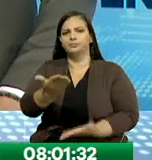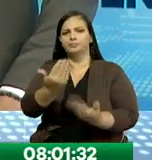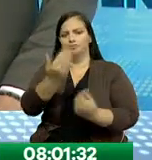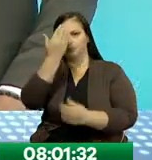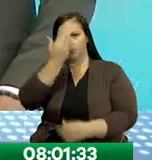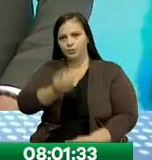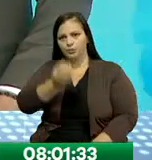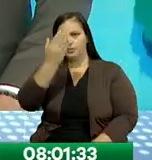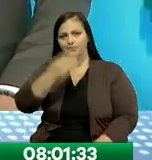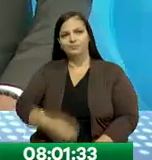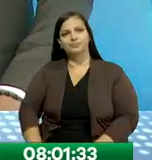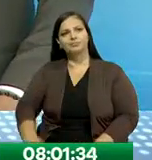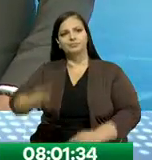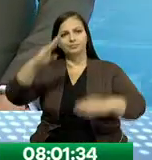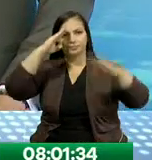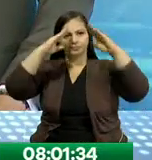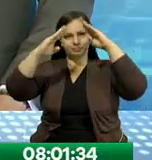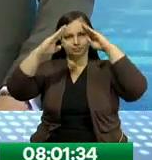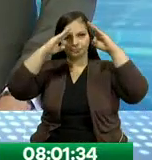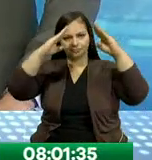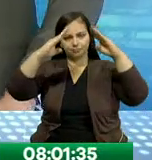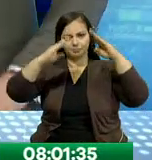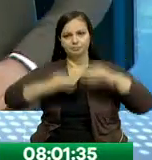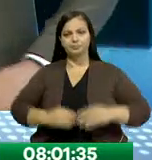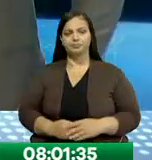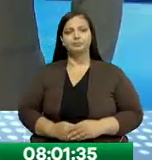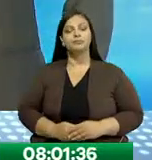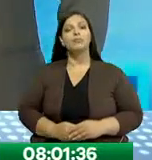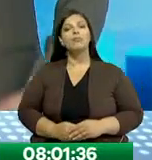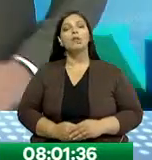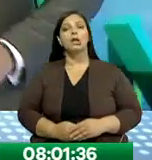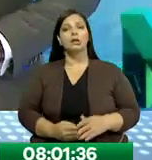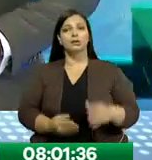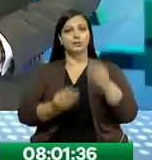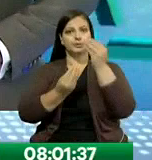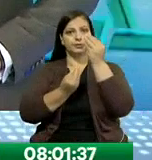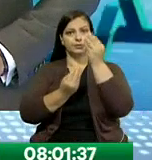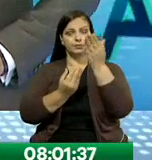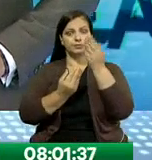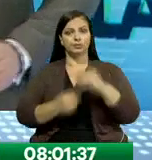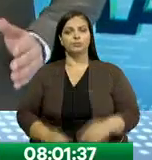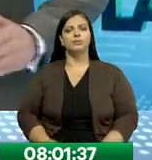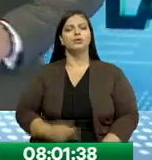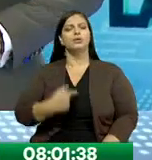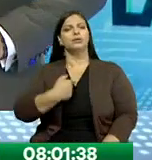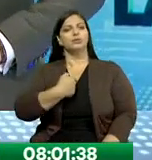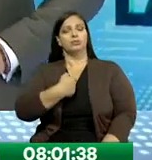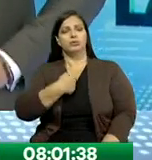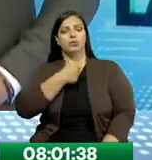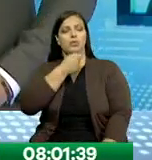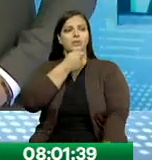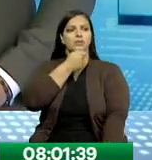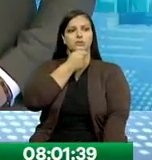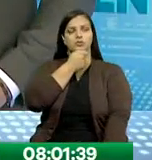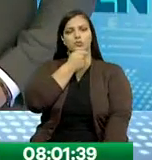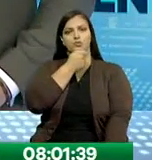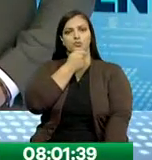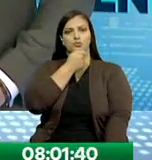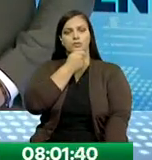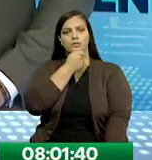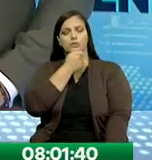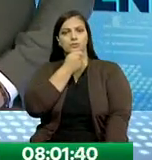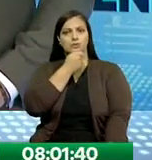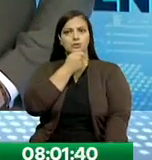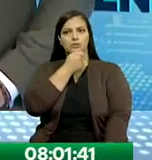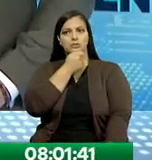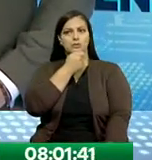Hola, José Luis. Buenos días. Mira, aquí pues es la costumbre, ¿no? Apenas me ven, enseguida abren las puertas para meter a todo el mundo para que nadie hable. Pero